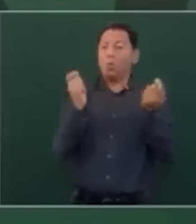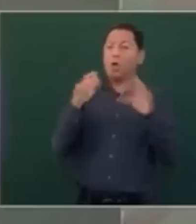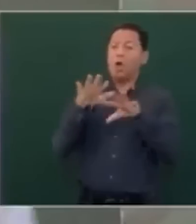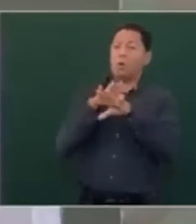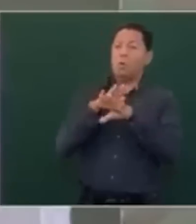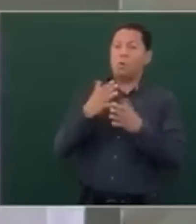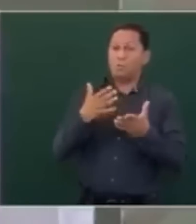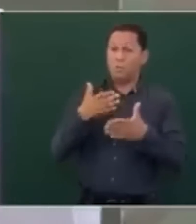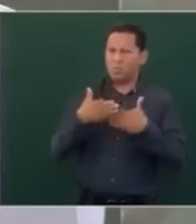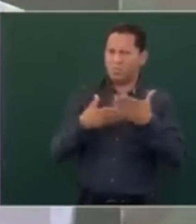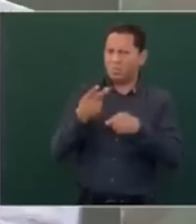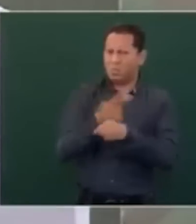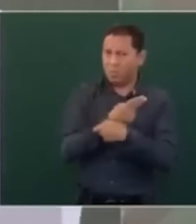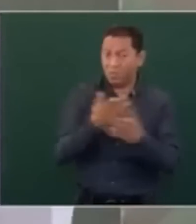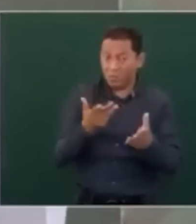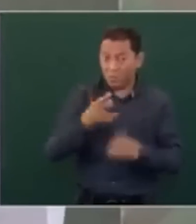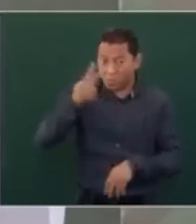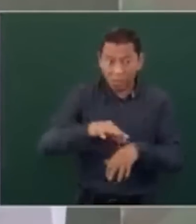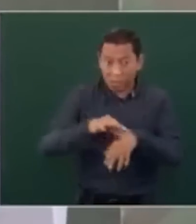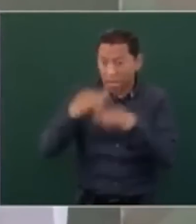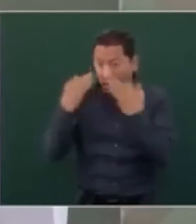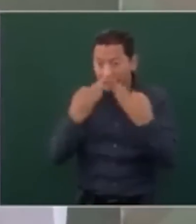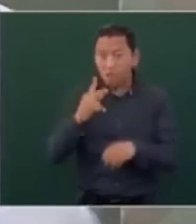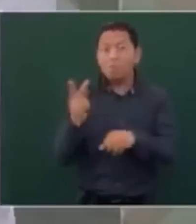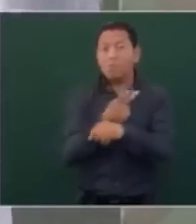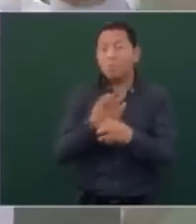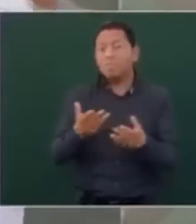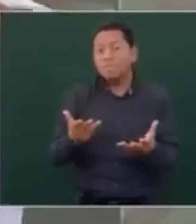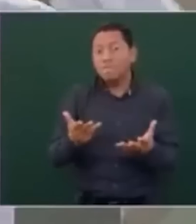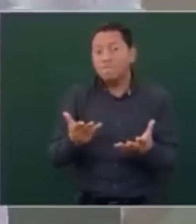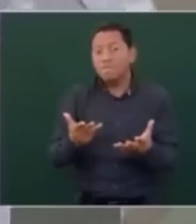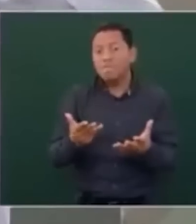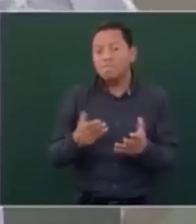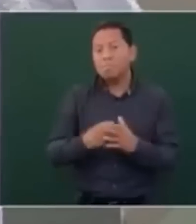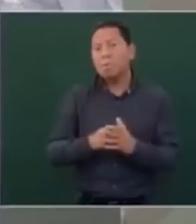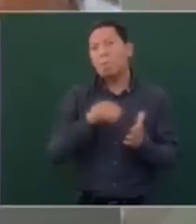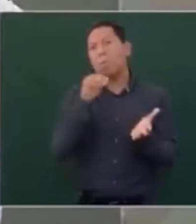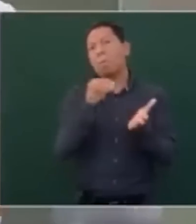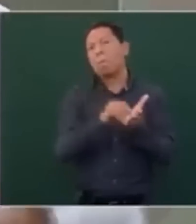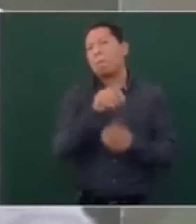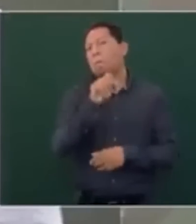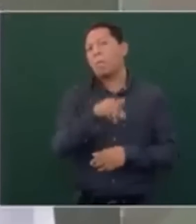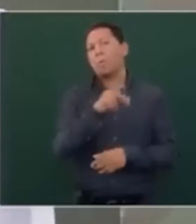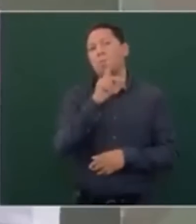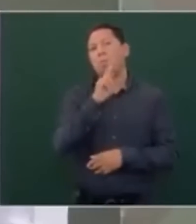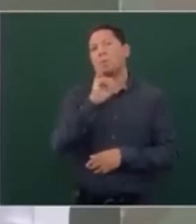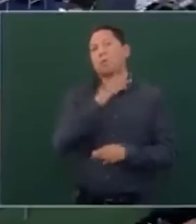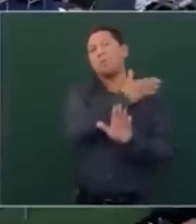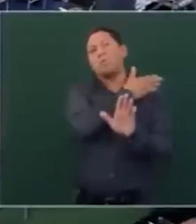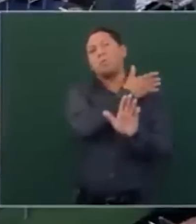sucedió en los hechos? Pues continuó lo